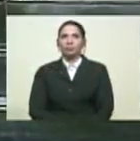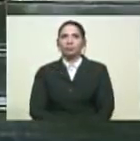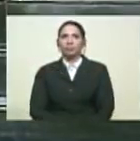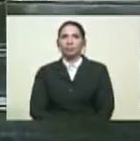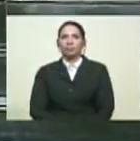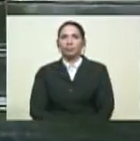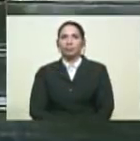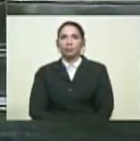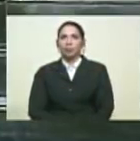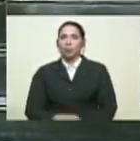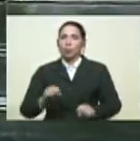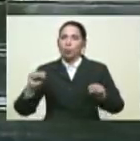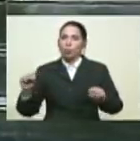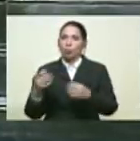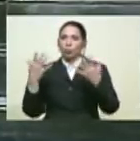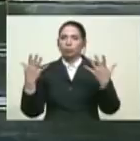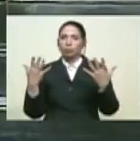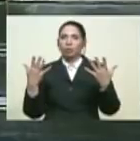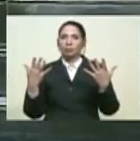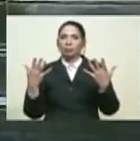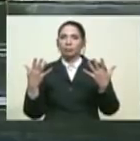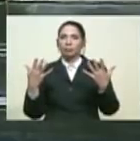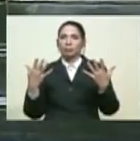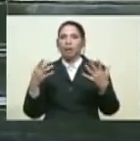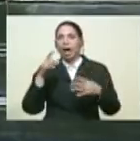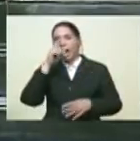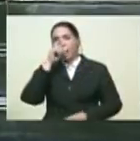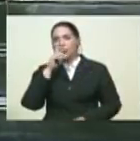gloriosa de los años 60,